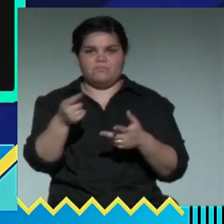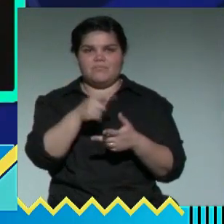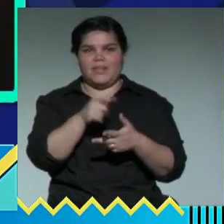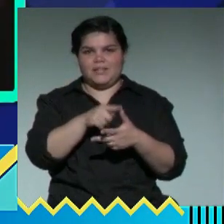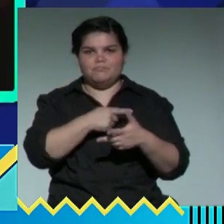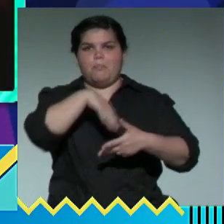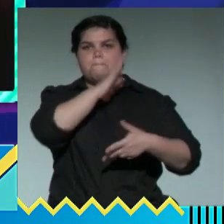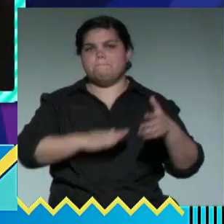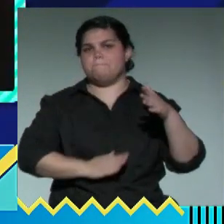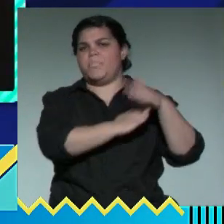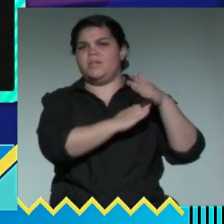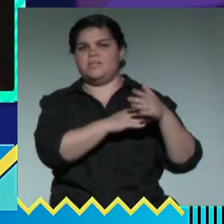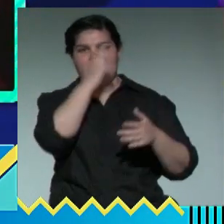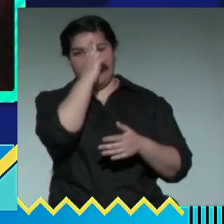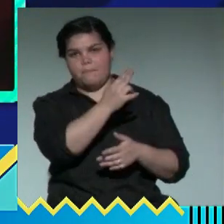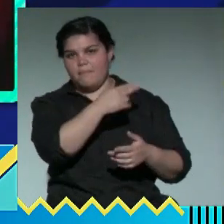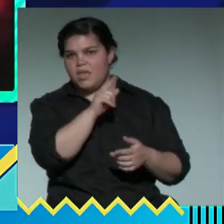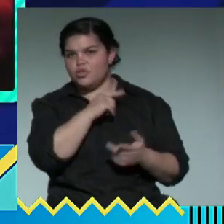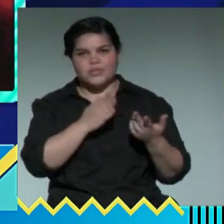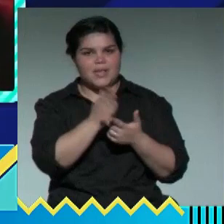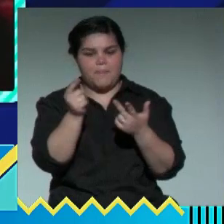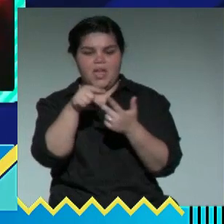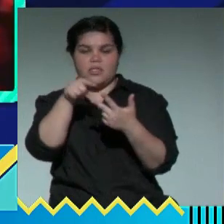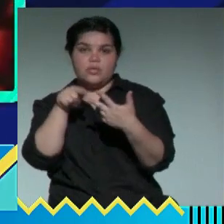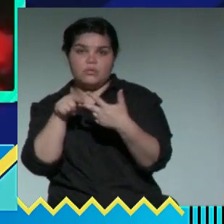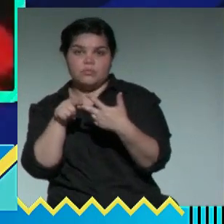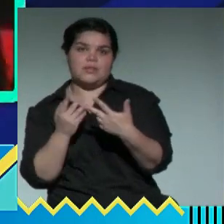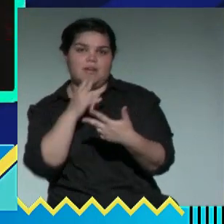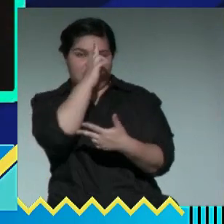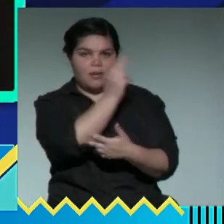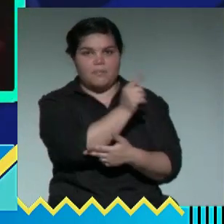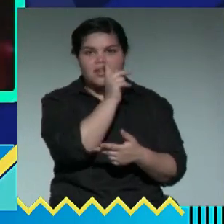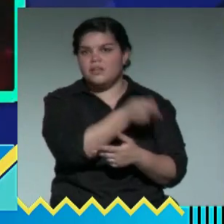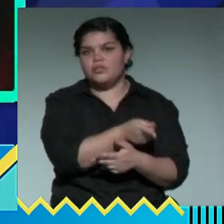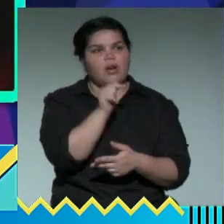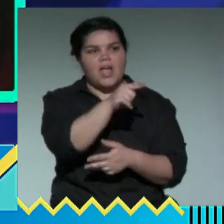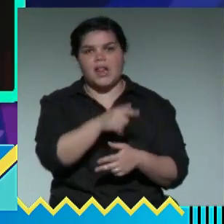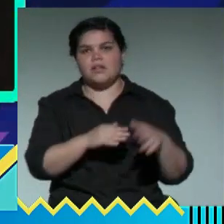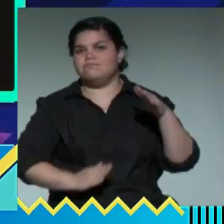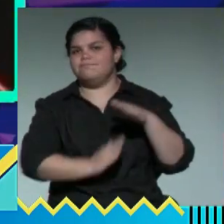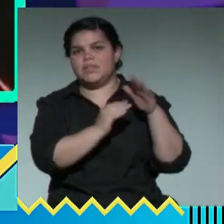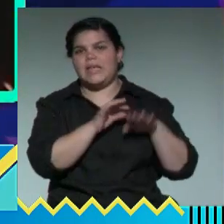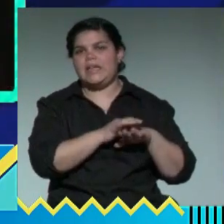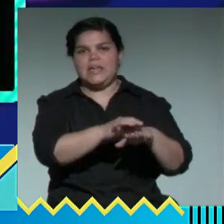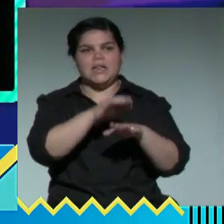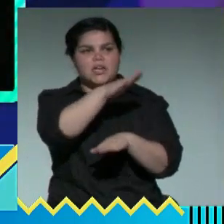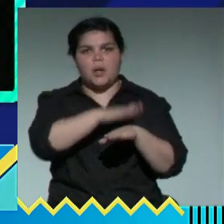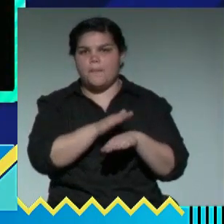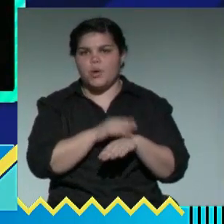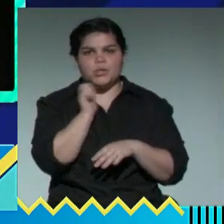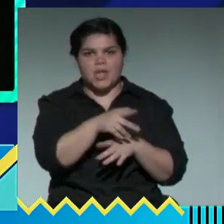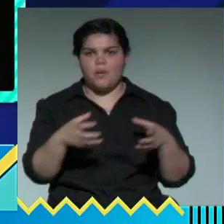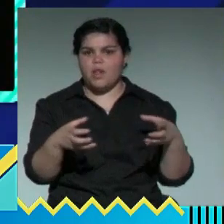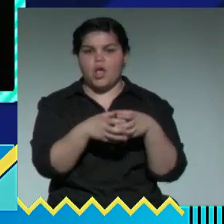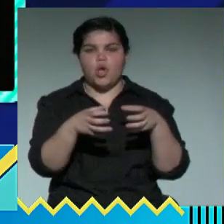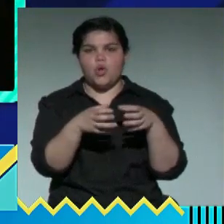Siempre mucho respeto a Gustavo, mucha actitud de dejar que fuera él el guía principal de todo. O